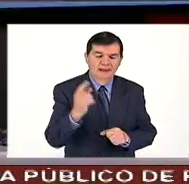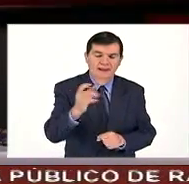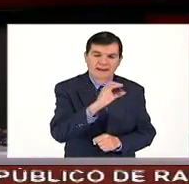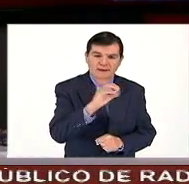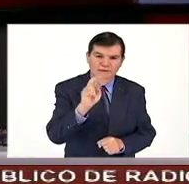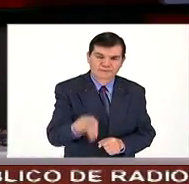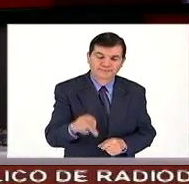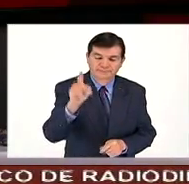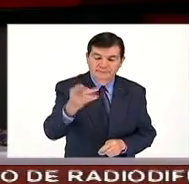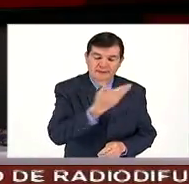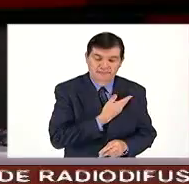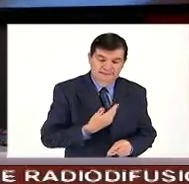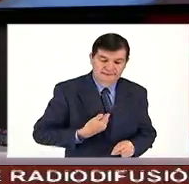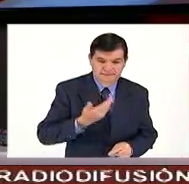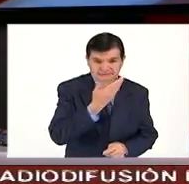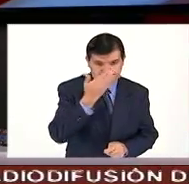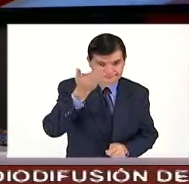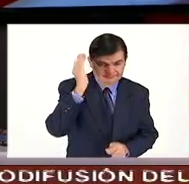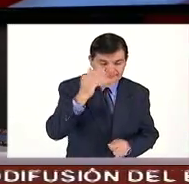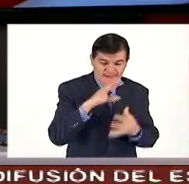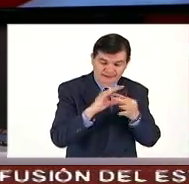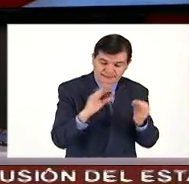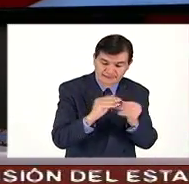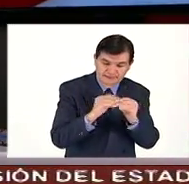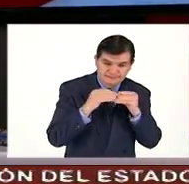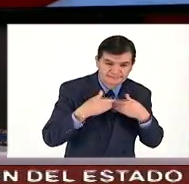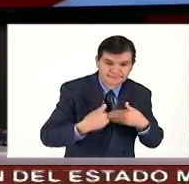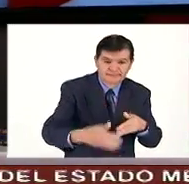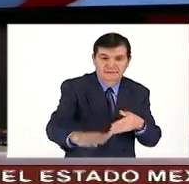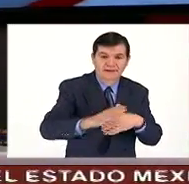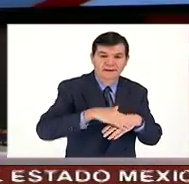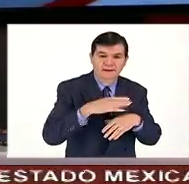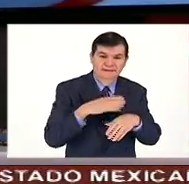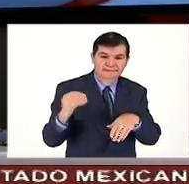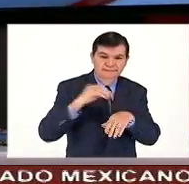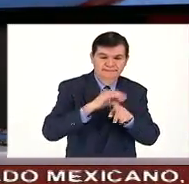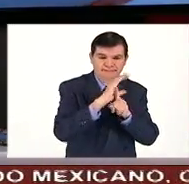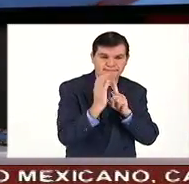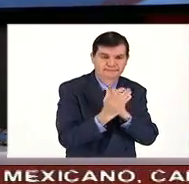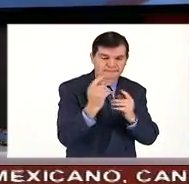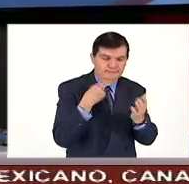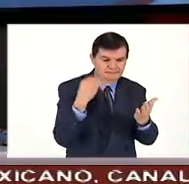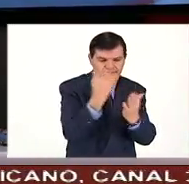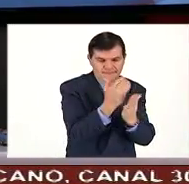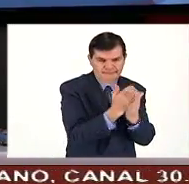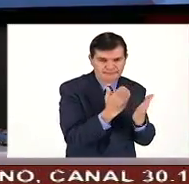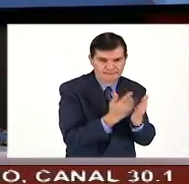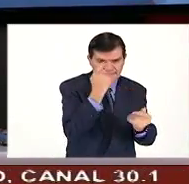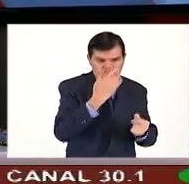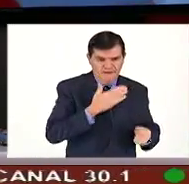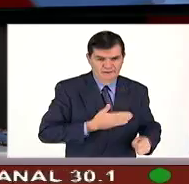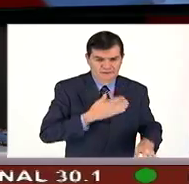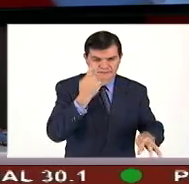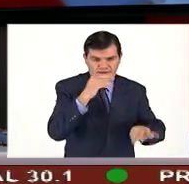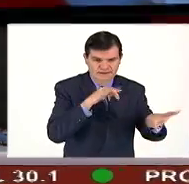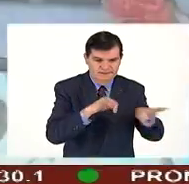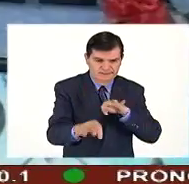en Cancún, el presidente Enrique Peña Nieto adelantó que en breve va a enviar al Congreso una iniciativa en materia de justicia laboral.